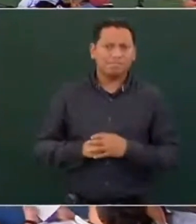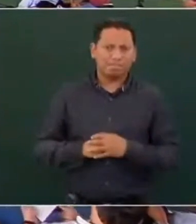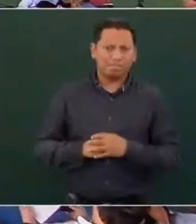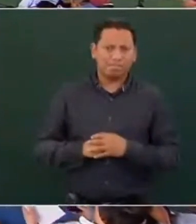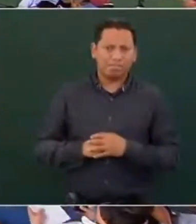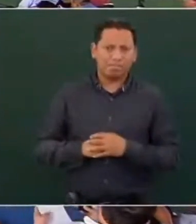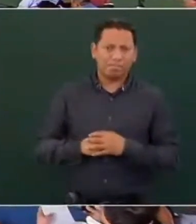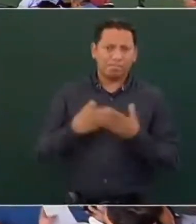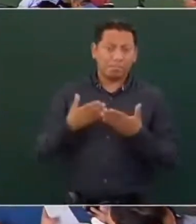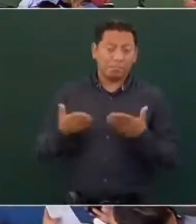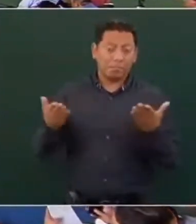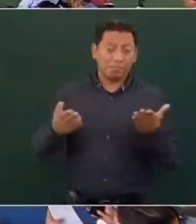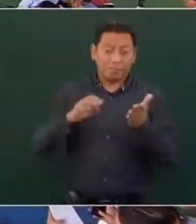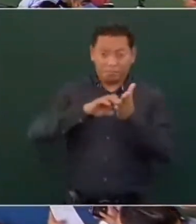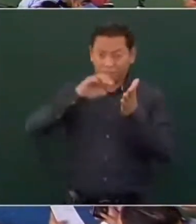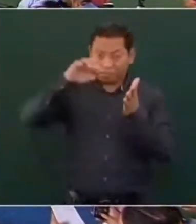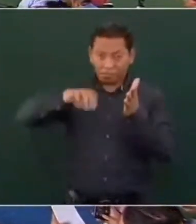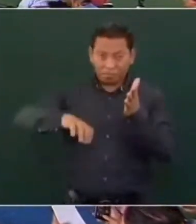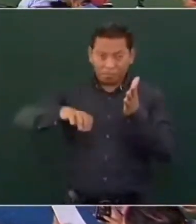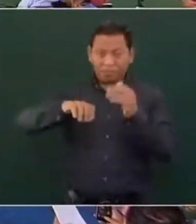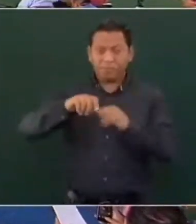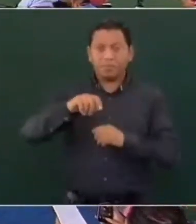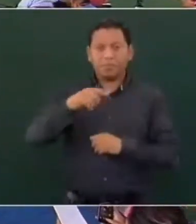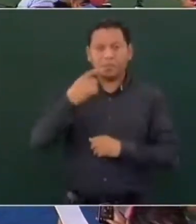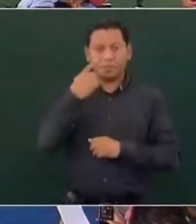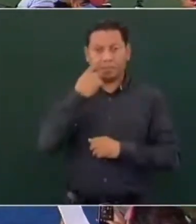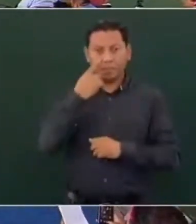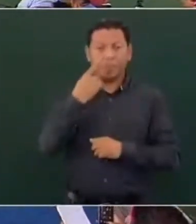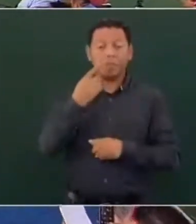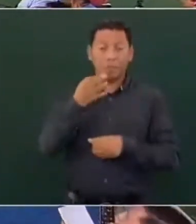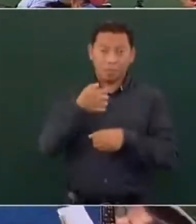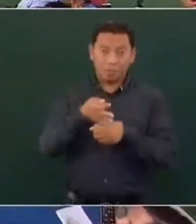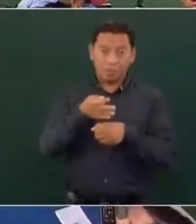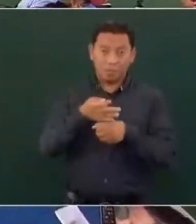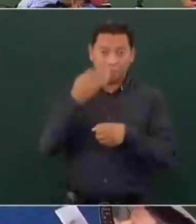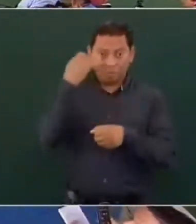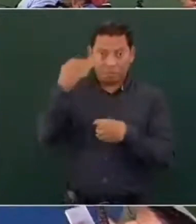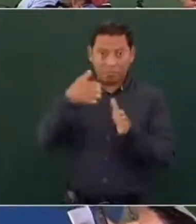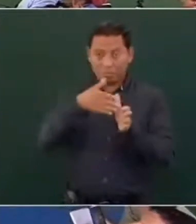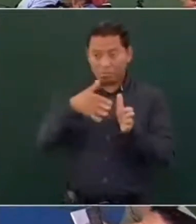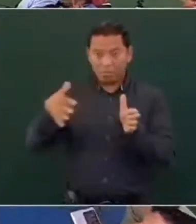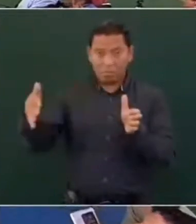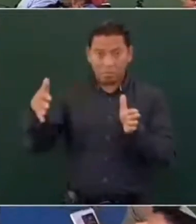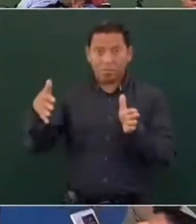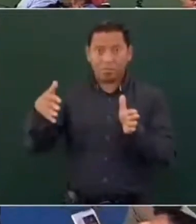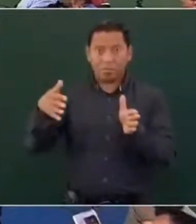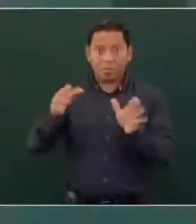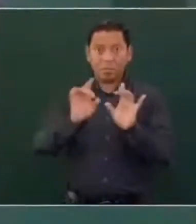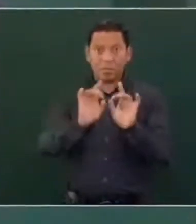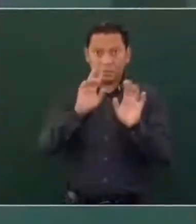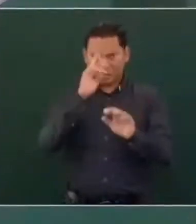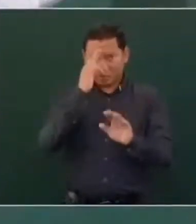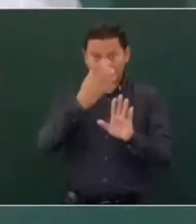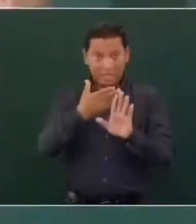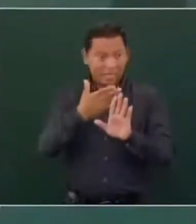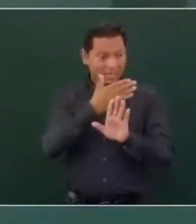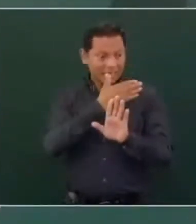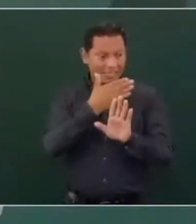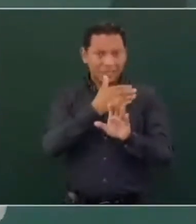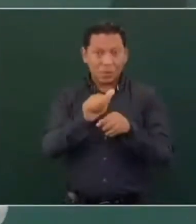para tener un referente? Son otros tiempos. Nos afecta la pandemia del